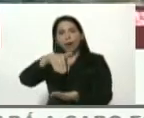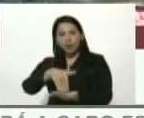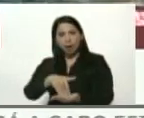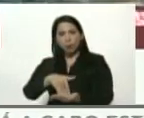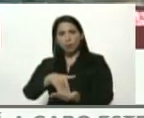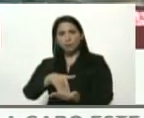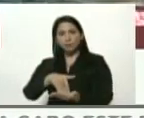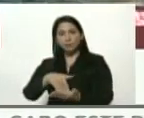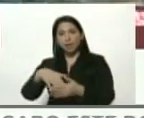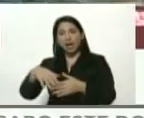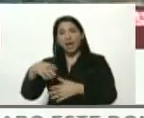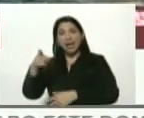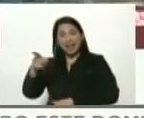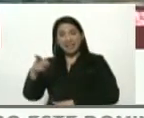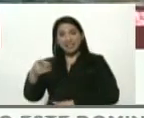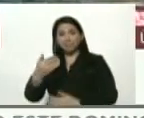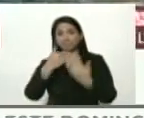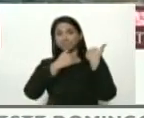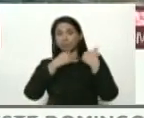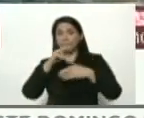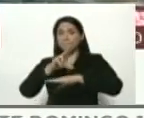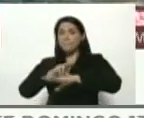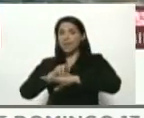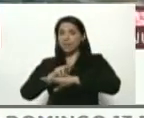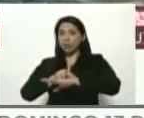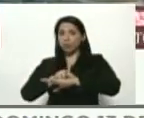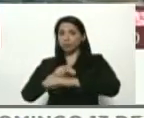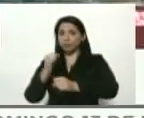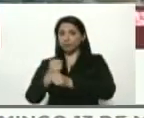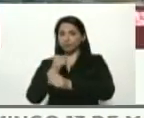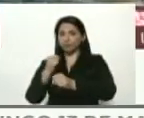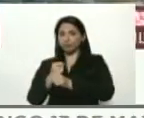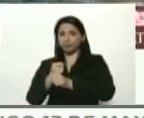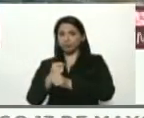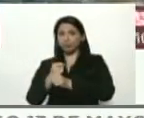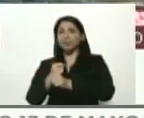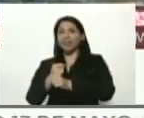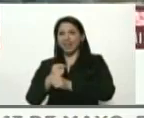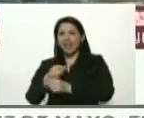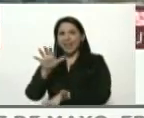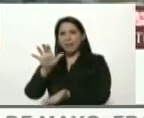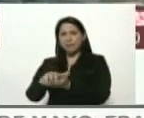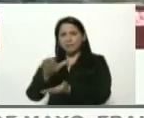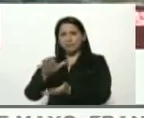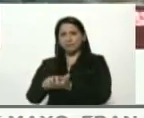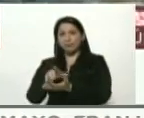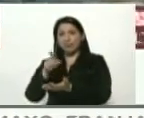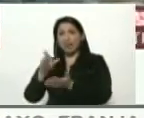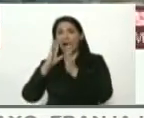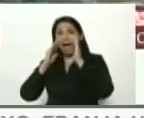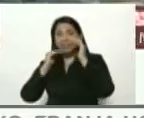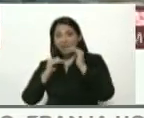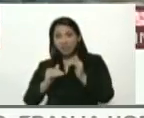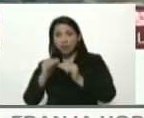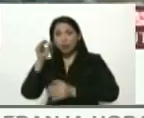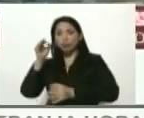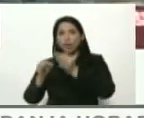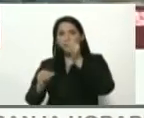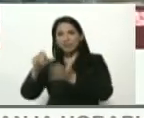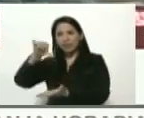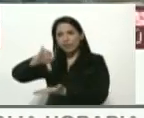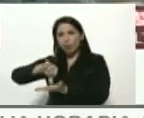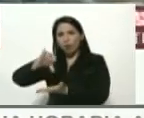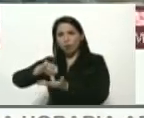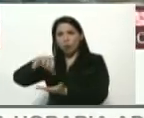es ocupación, es una médica procedente del estado Nueva Esparta que estuvo atendiendo justamente el foco